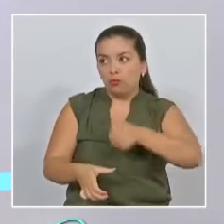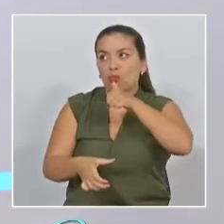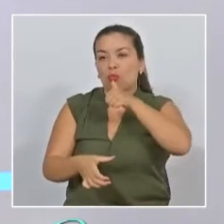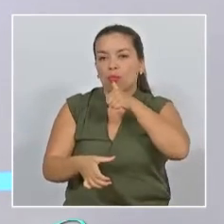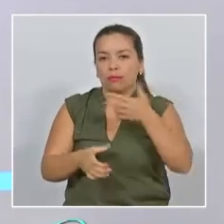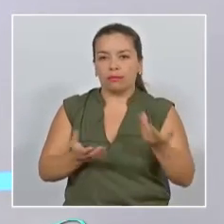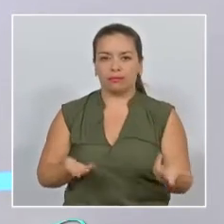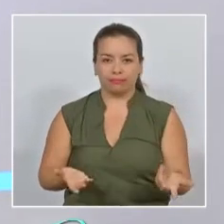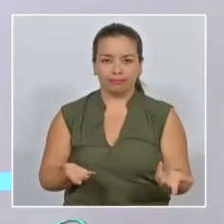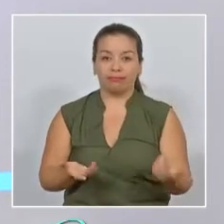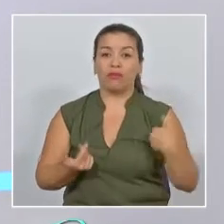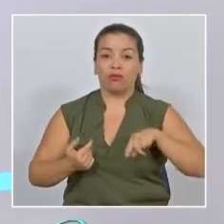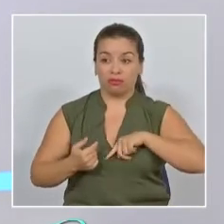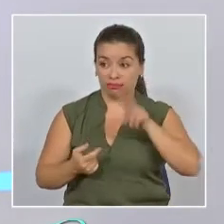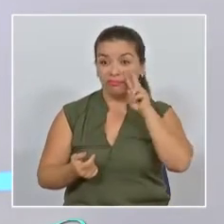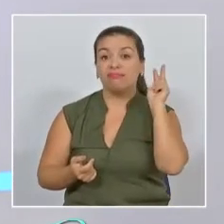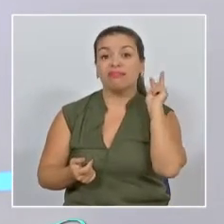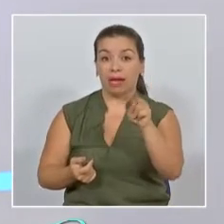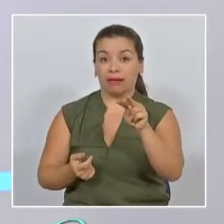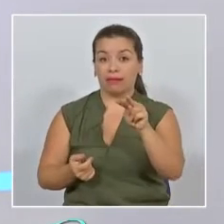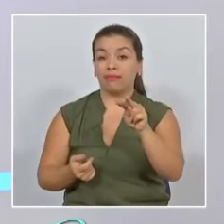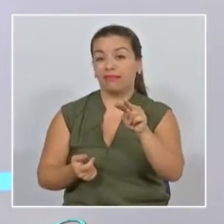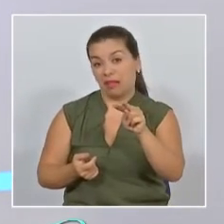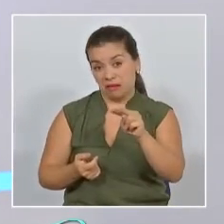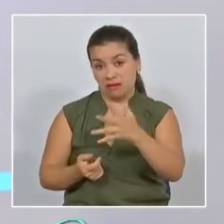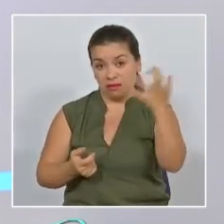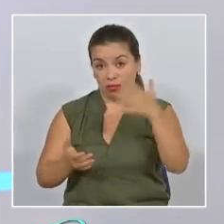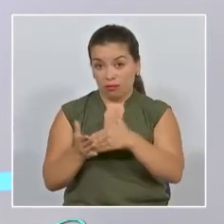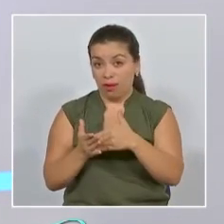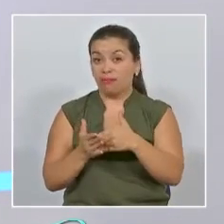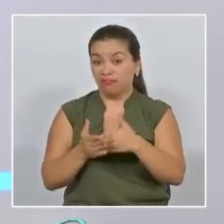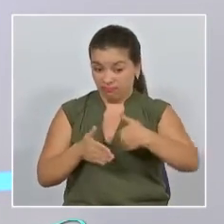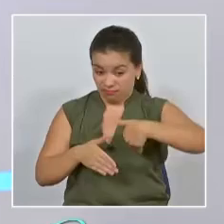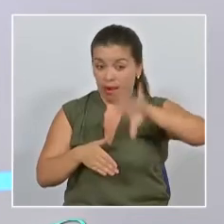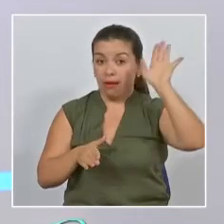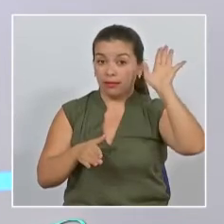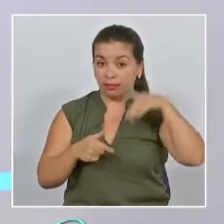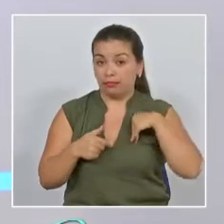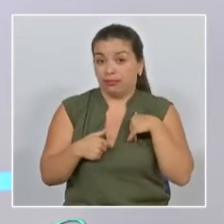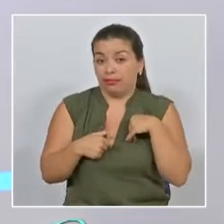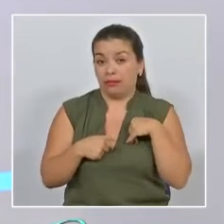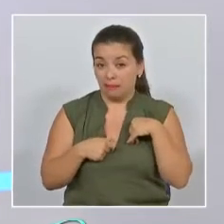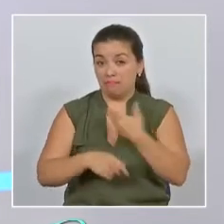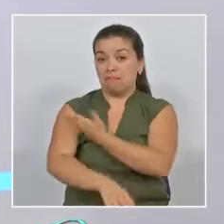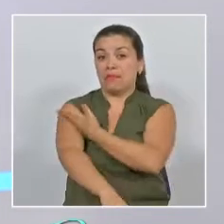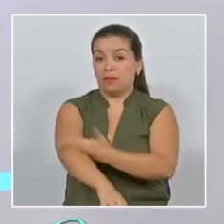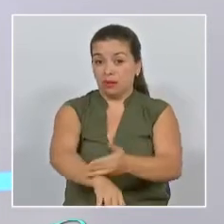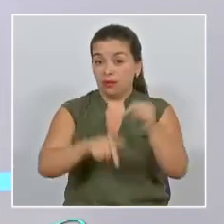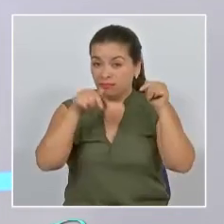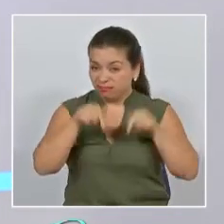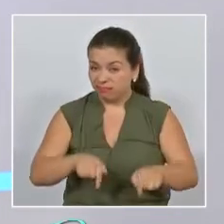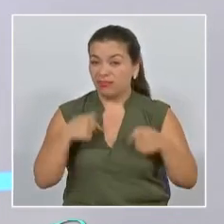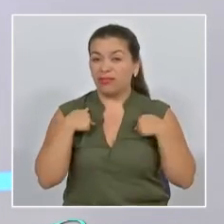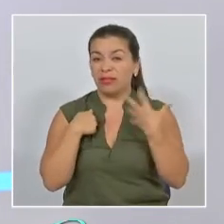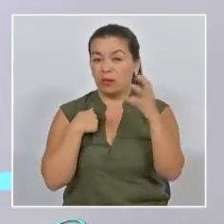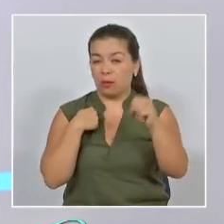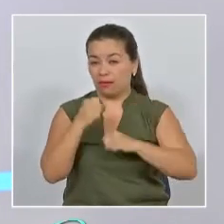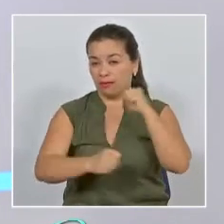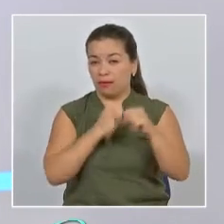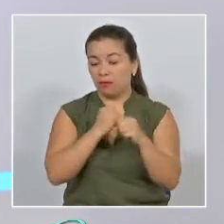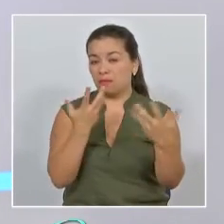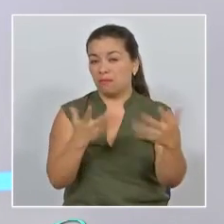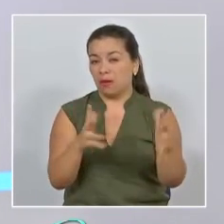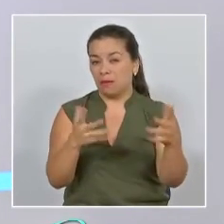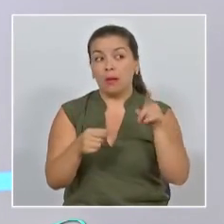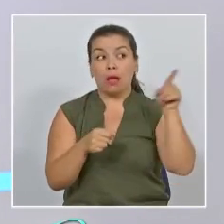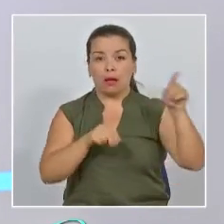testigos de 500 mil, no, de muchos más millones de niños que durante estos 50 años él ha